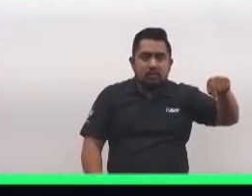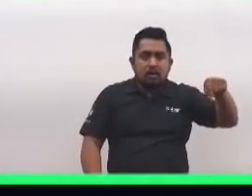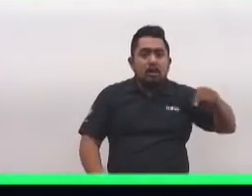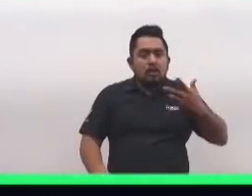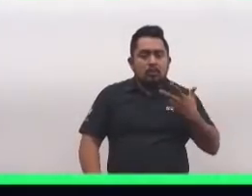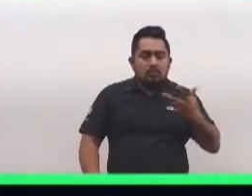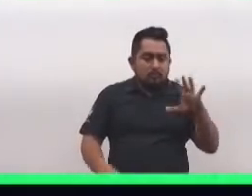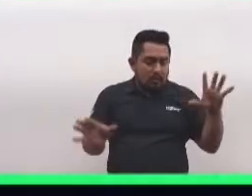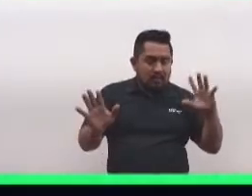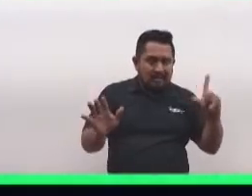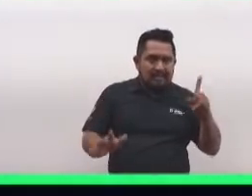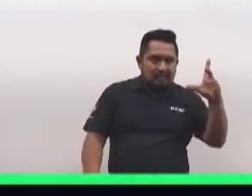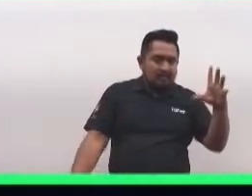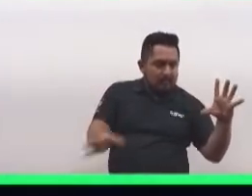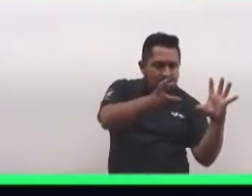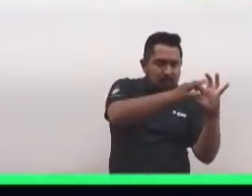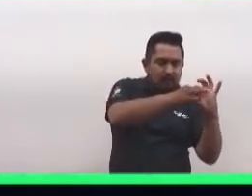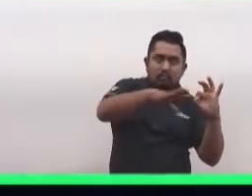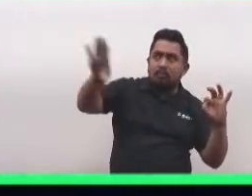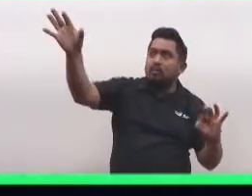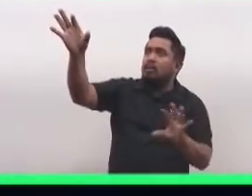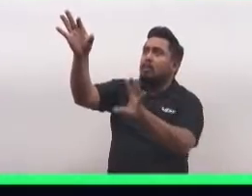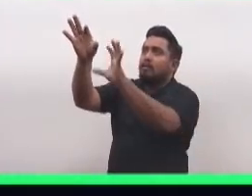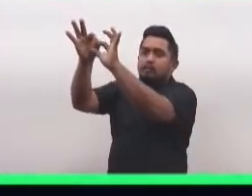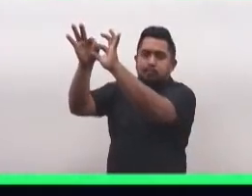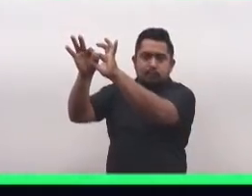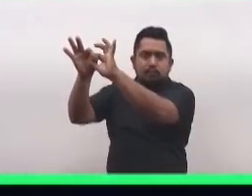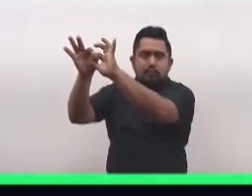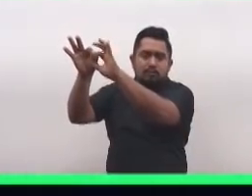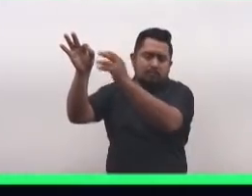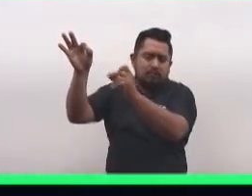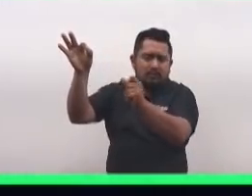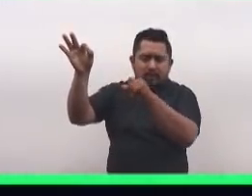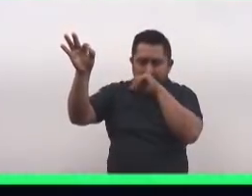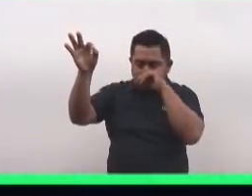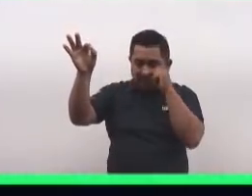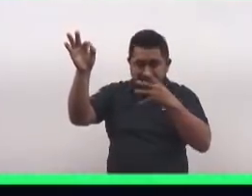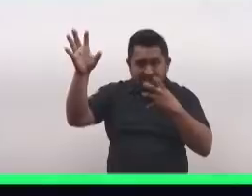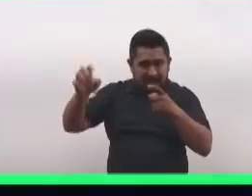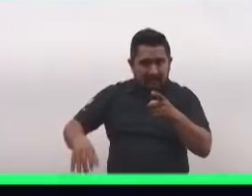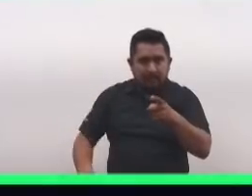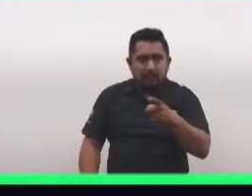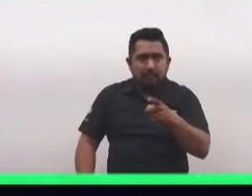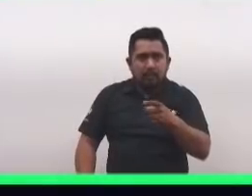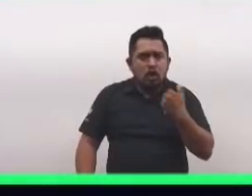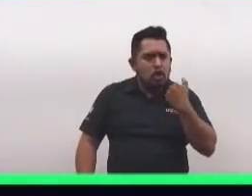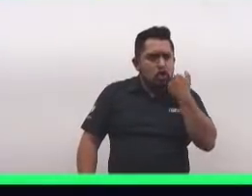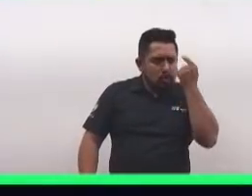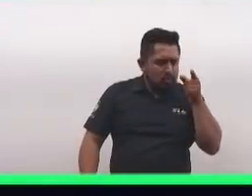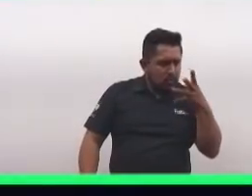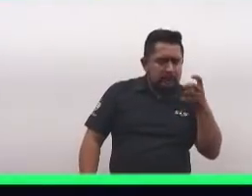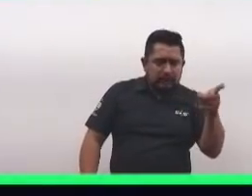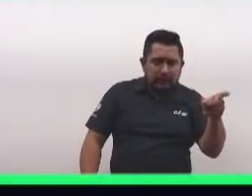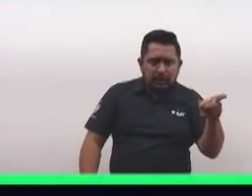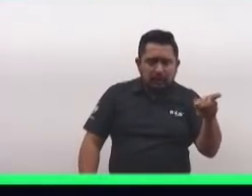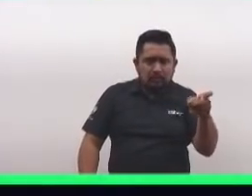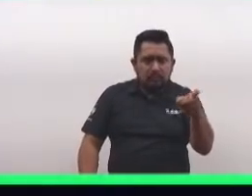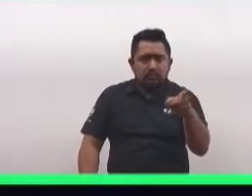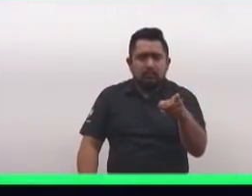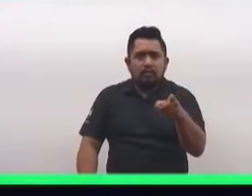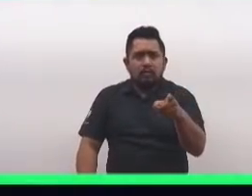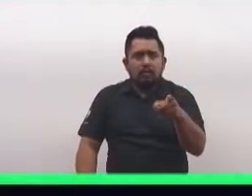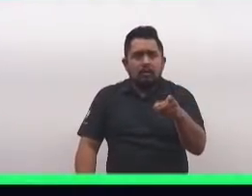padre si no es a través de cristo ahí donde usted está no se anima el día de hoy joven no te animás el día de hoy